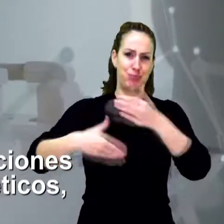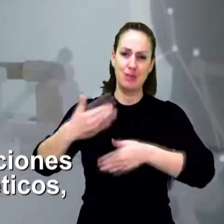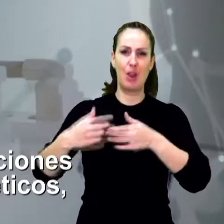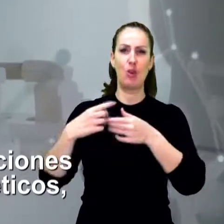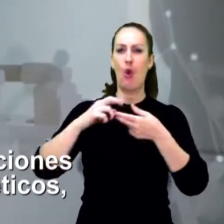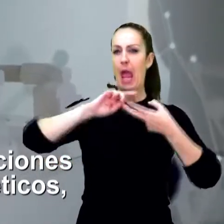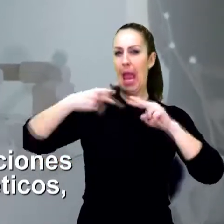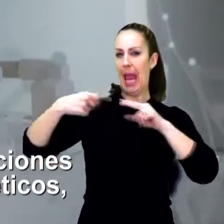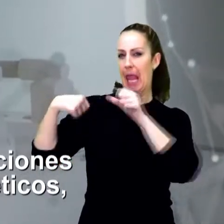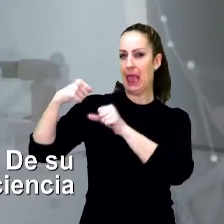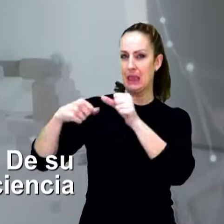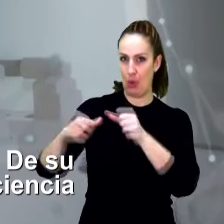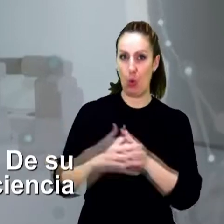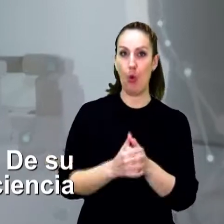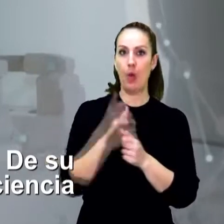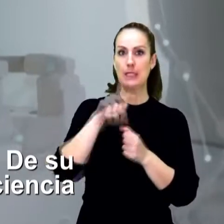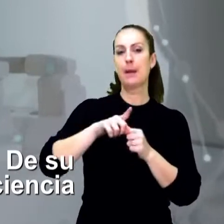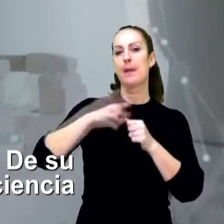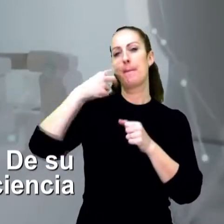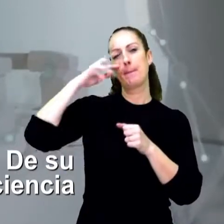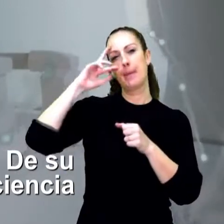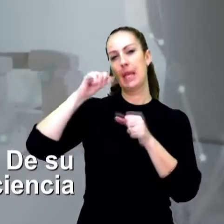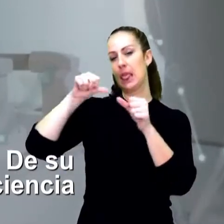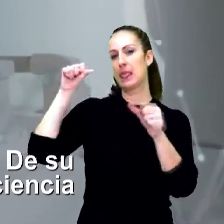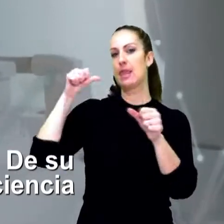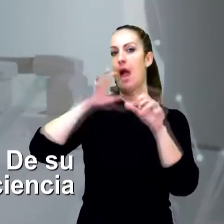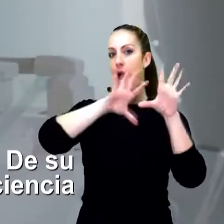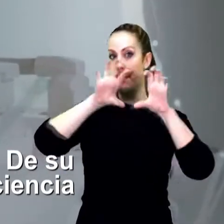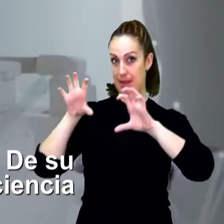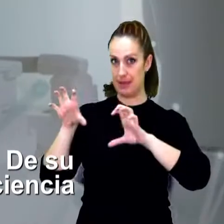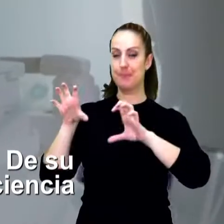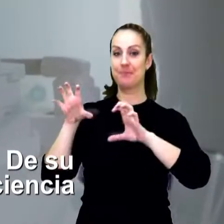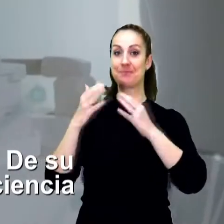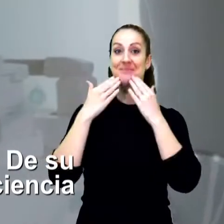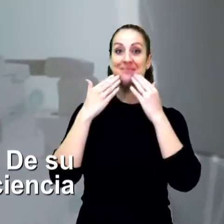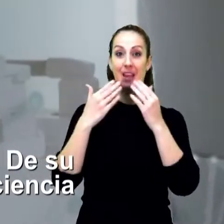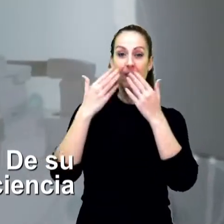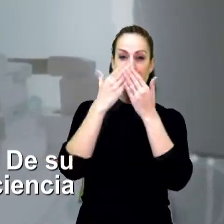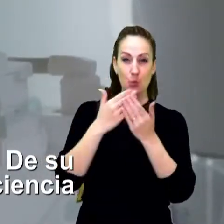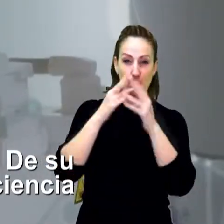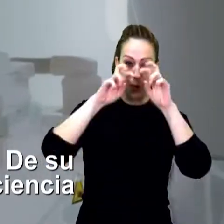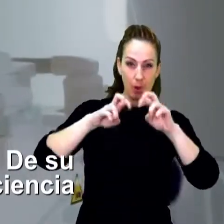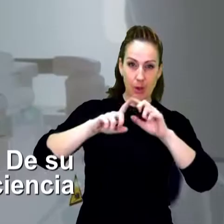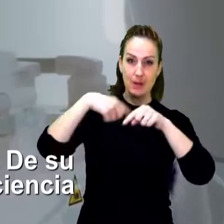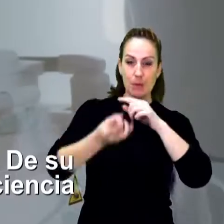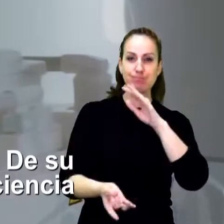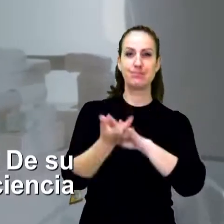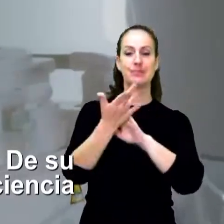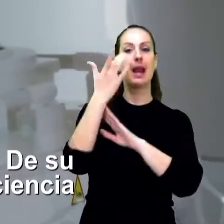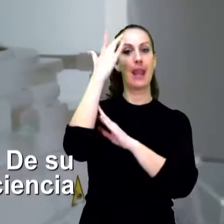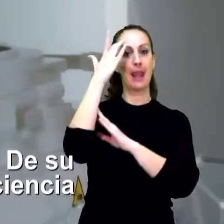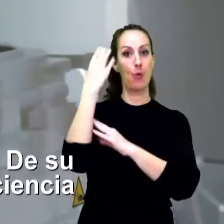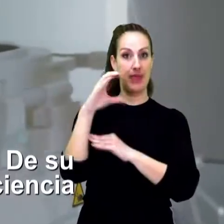de infinidad de procesos genéticos, percepciones y experiencias aprendidas. De su estudio surge